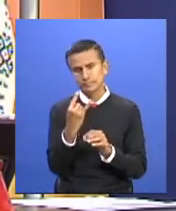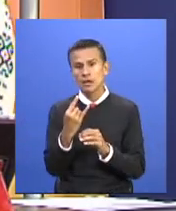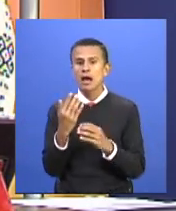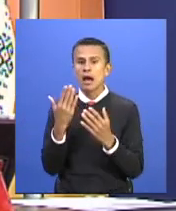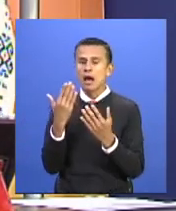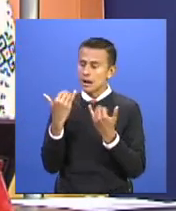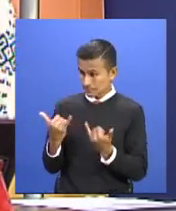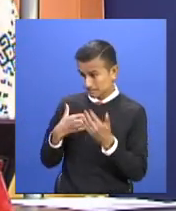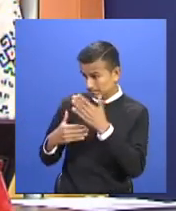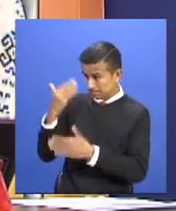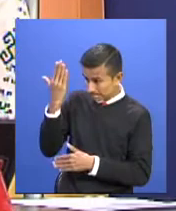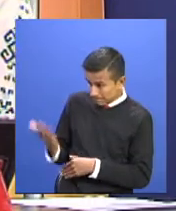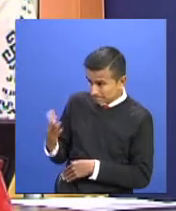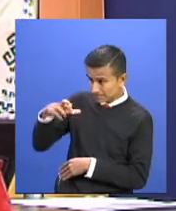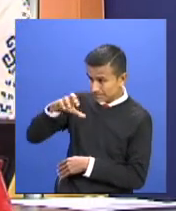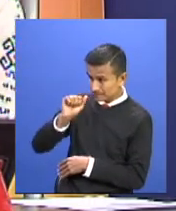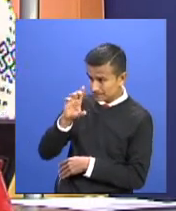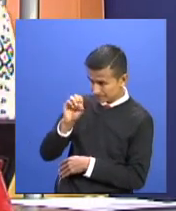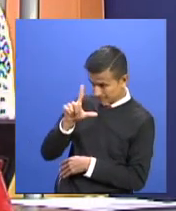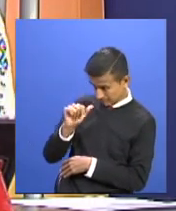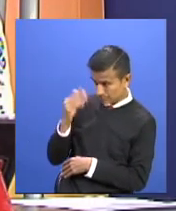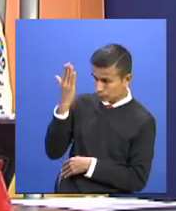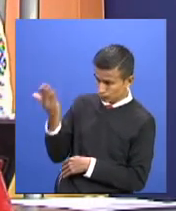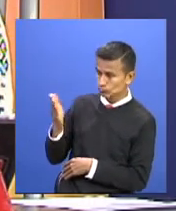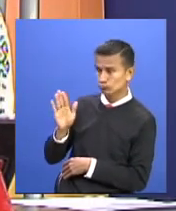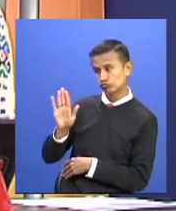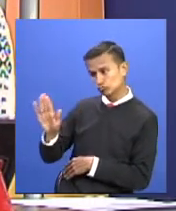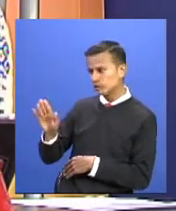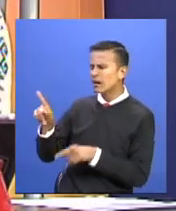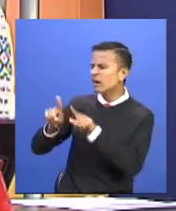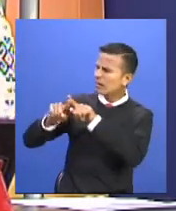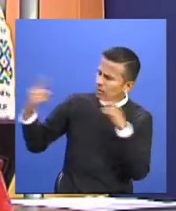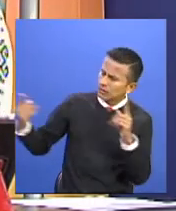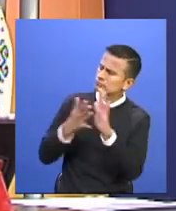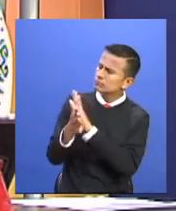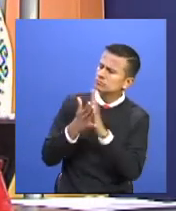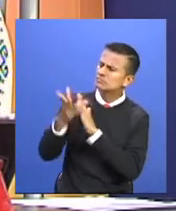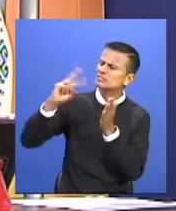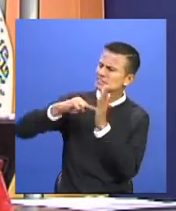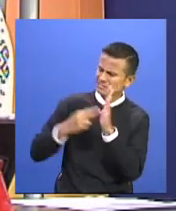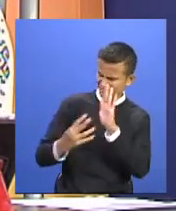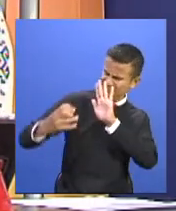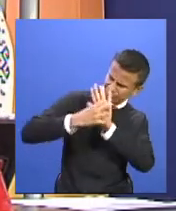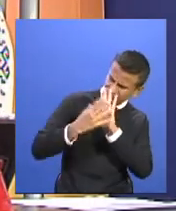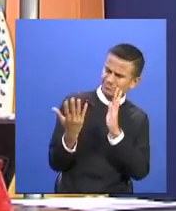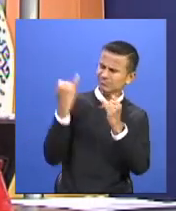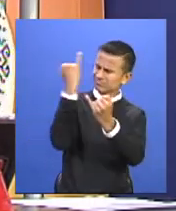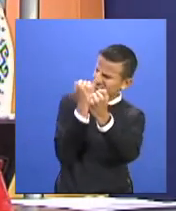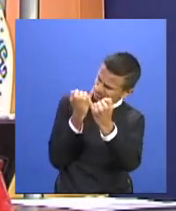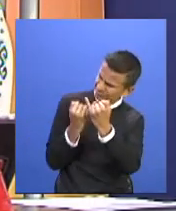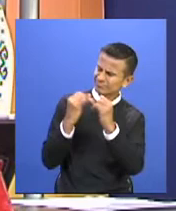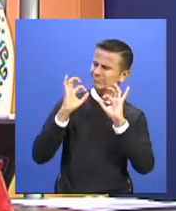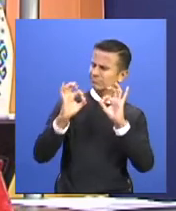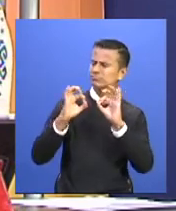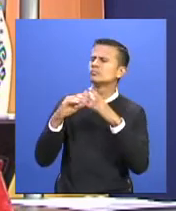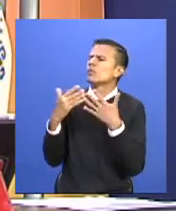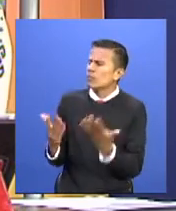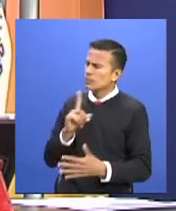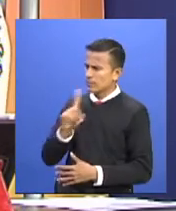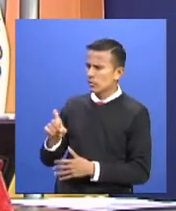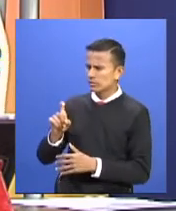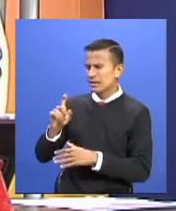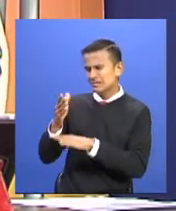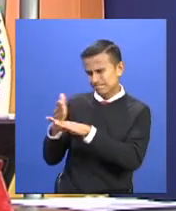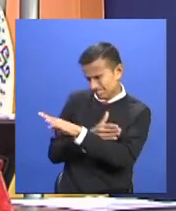así que vamos a iniciar, profesora Paola, con usted para ampliar un poco este concepto acerca del branding y la reputación corporativa.